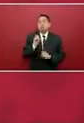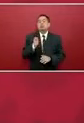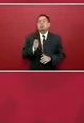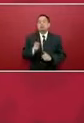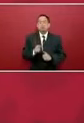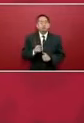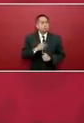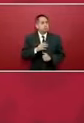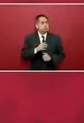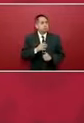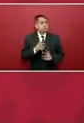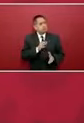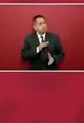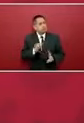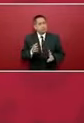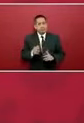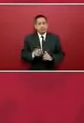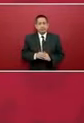hay